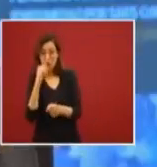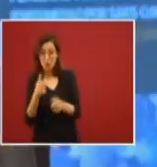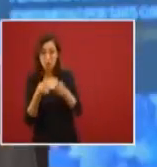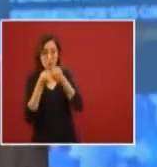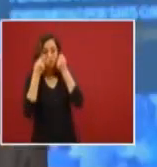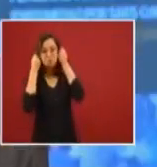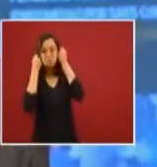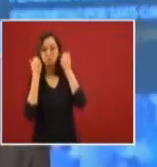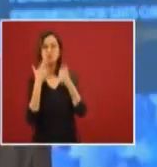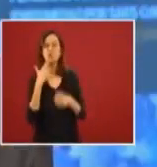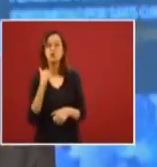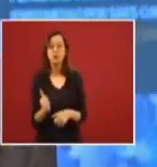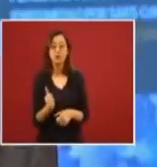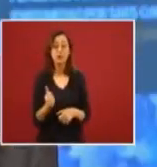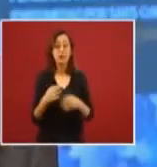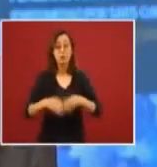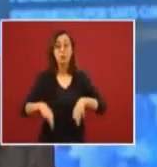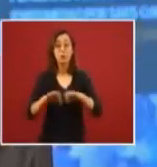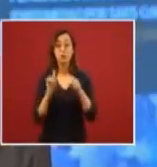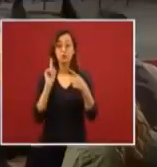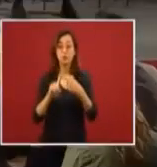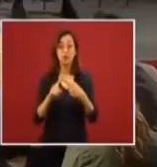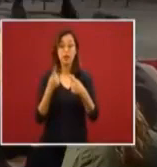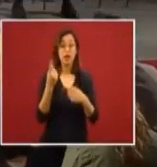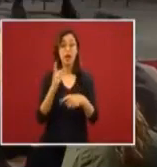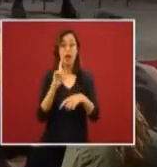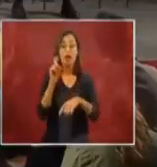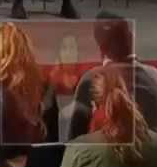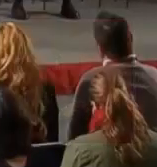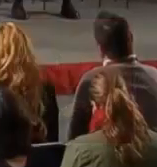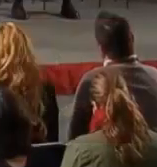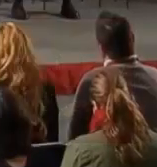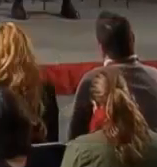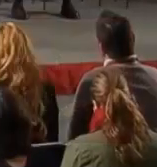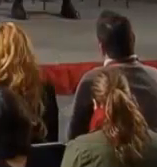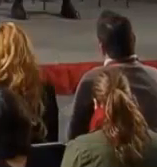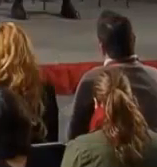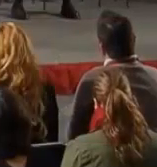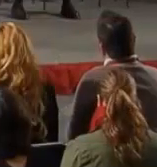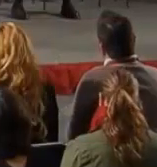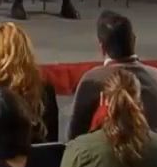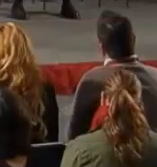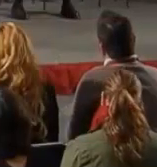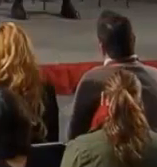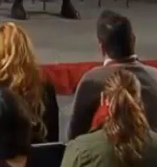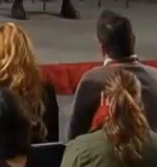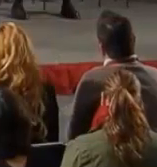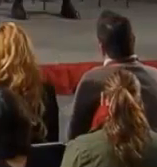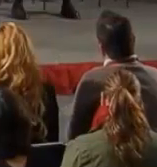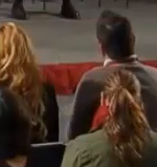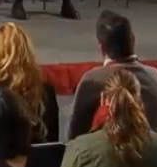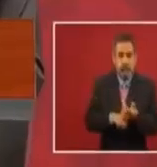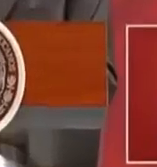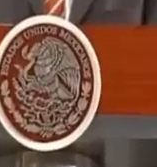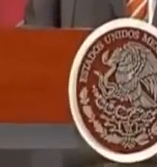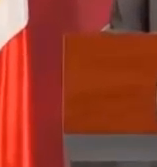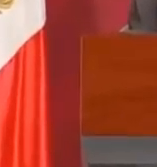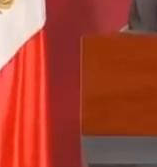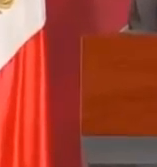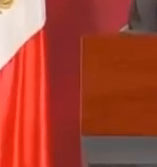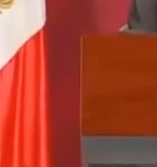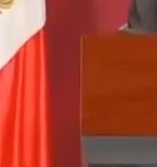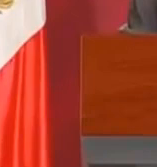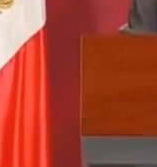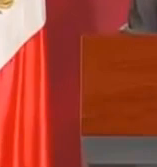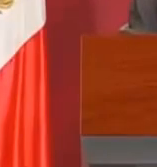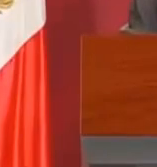tienen que lavarse las manos continuamente con agua y con agua, o utilizando alcohol gel de 70,000% o más, para evitar